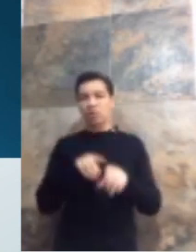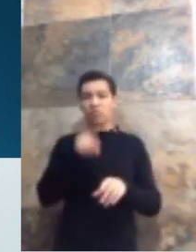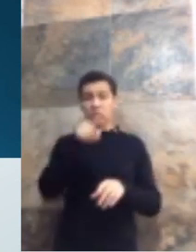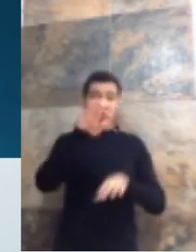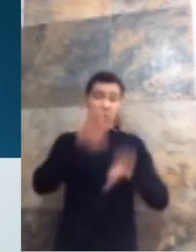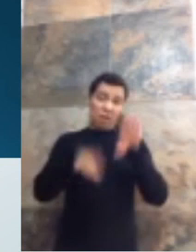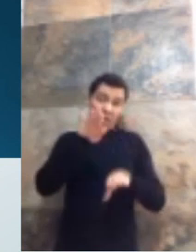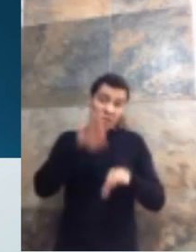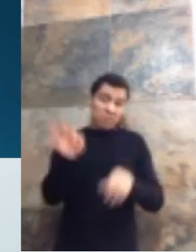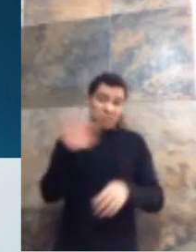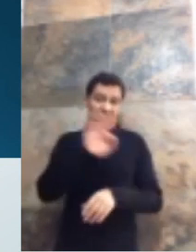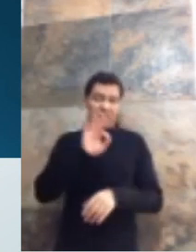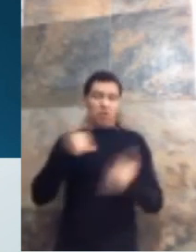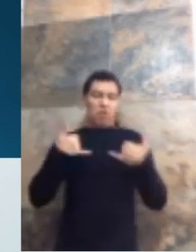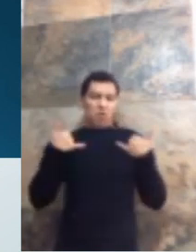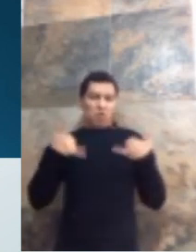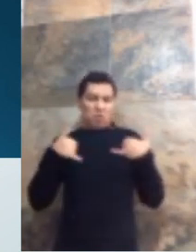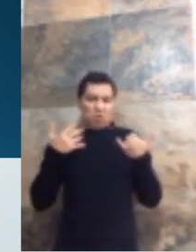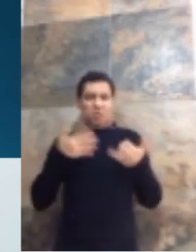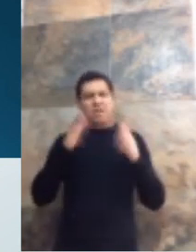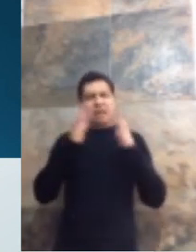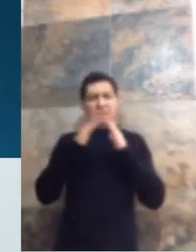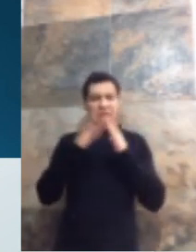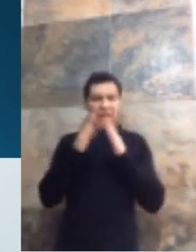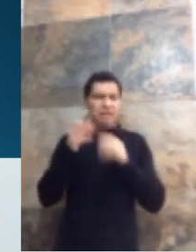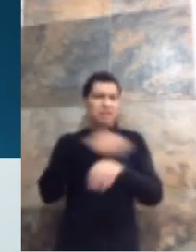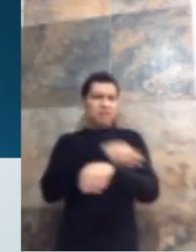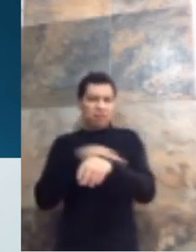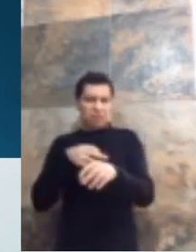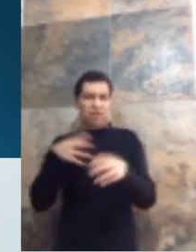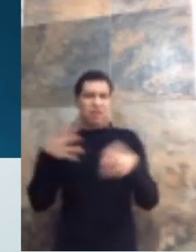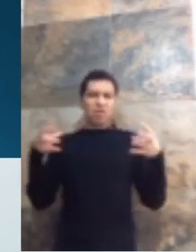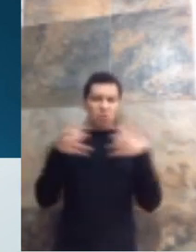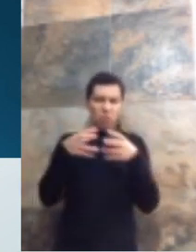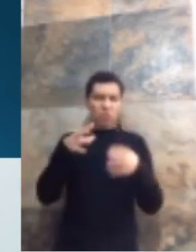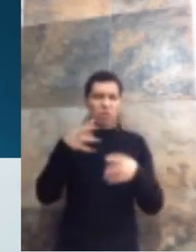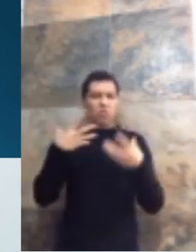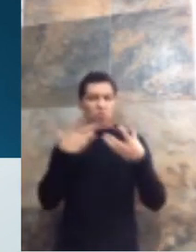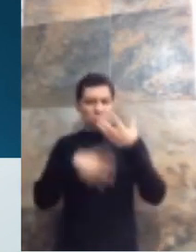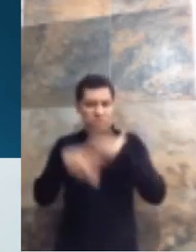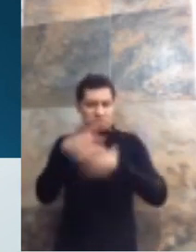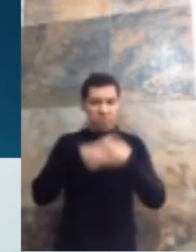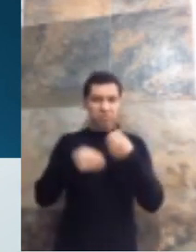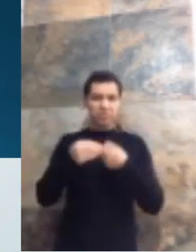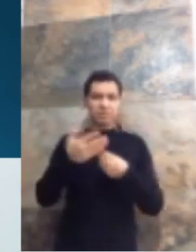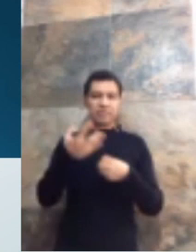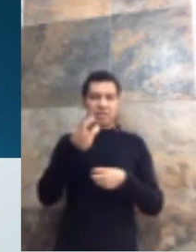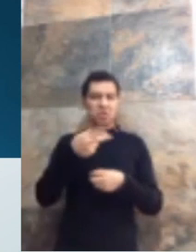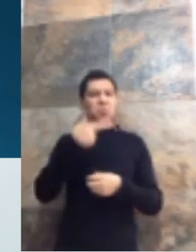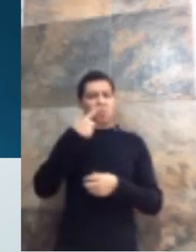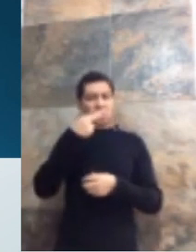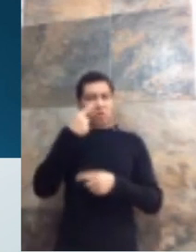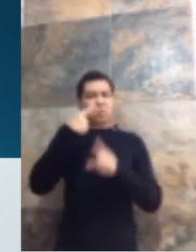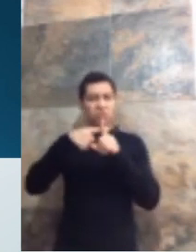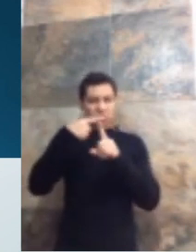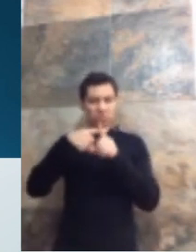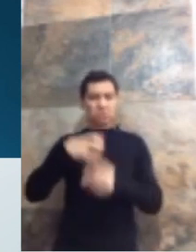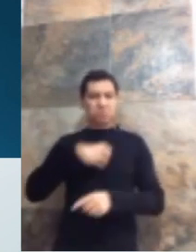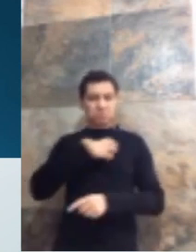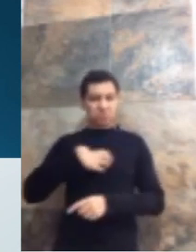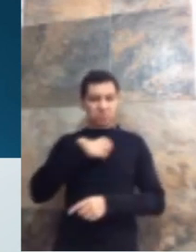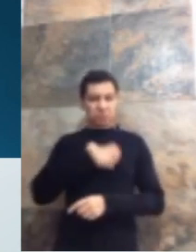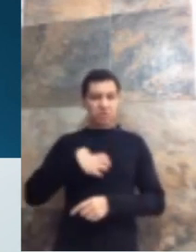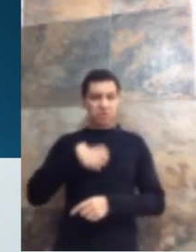tiene acceso a abundante alimentos, etcétera. Y entonces, una de las primeras cosas que tenemos que hacer cuando